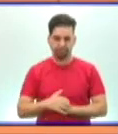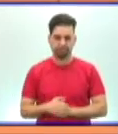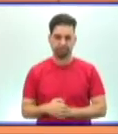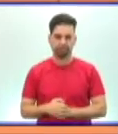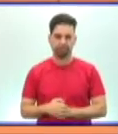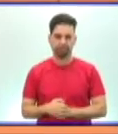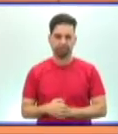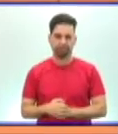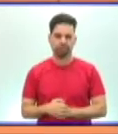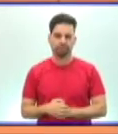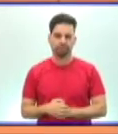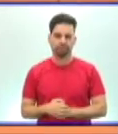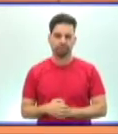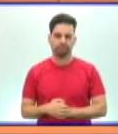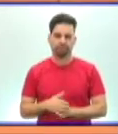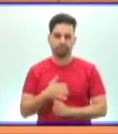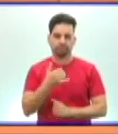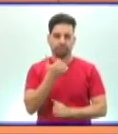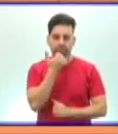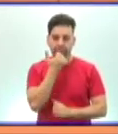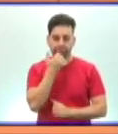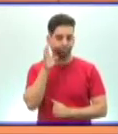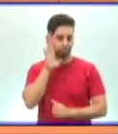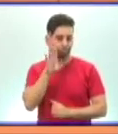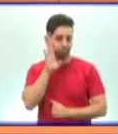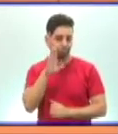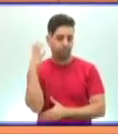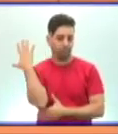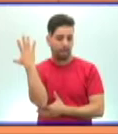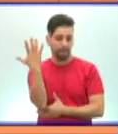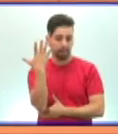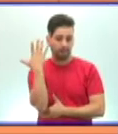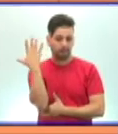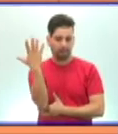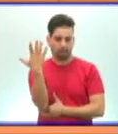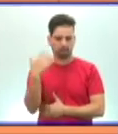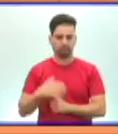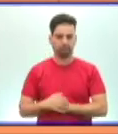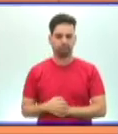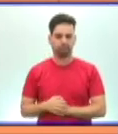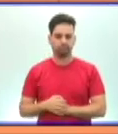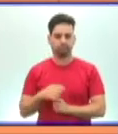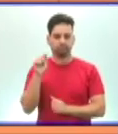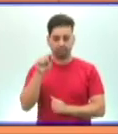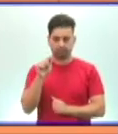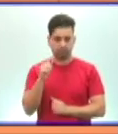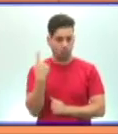son los únicos, pero son los principales que encontramos en nuestro planeta.